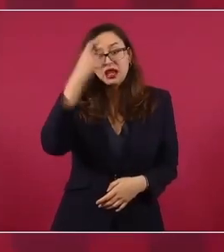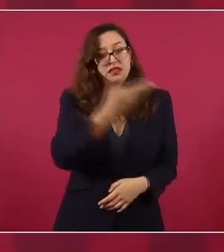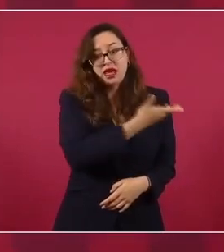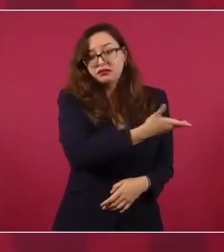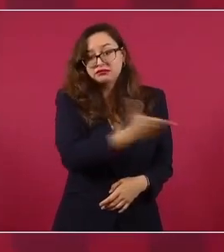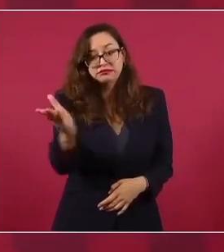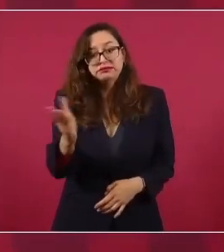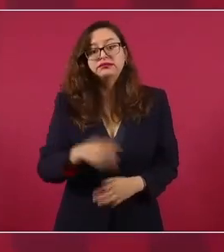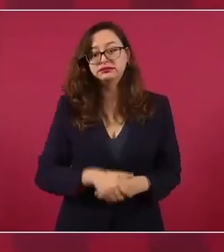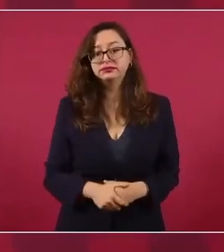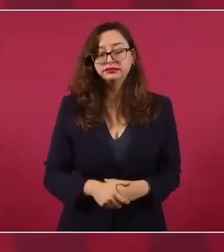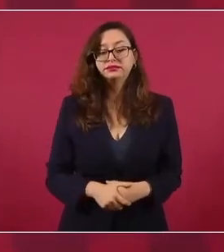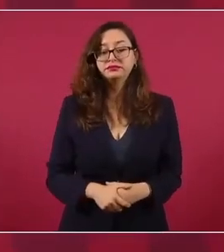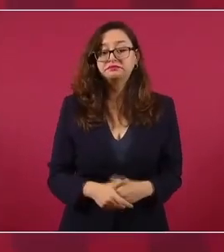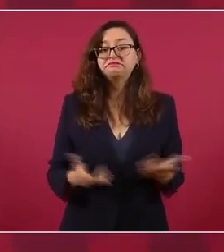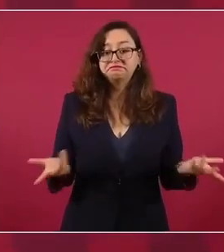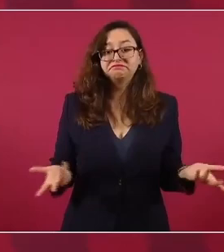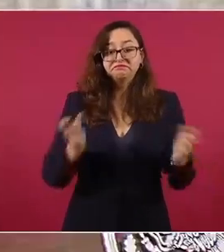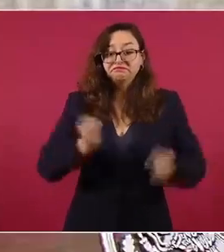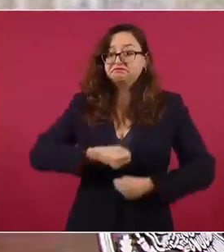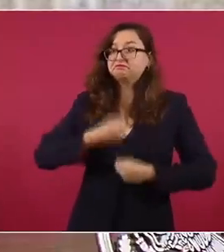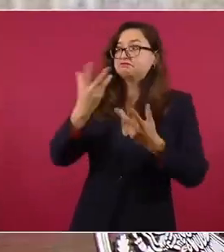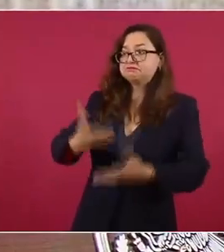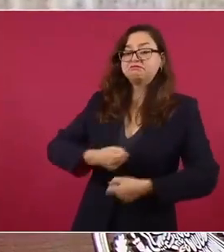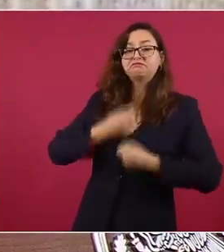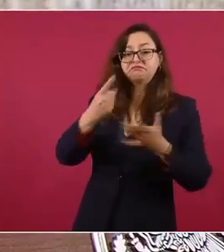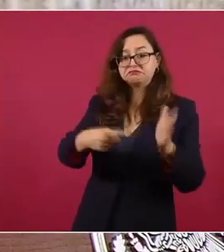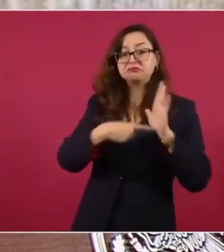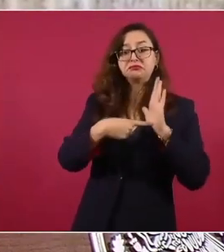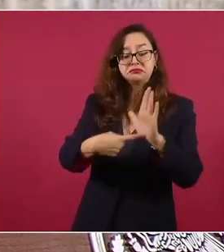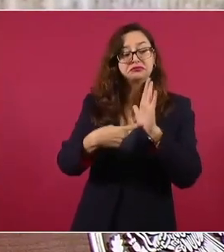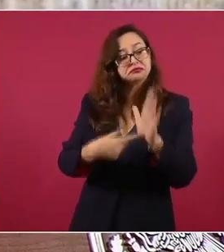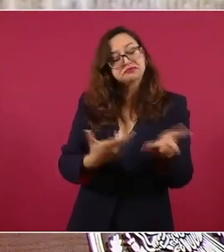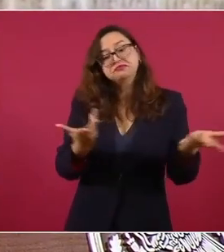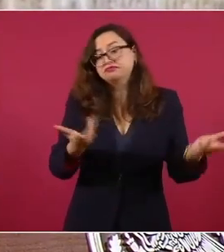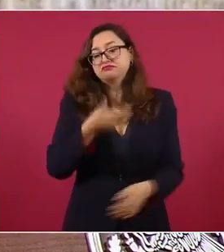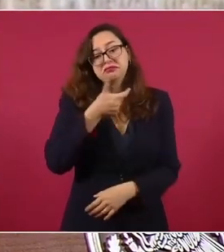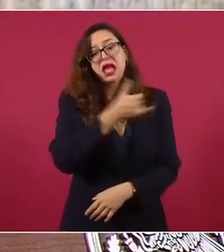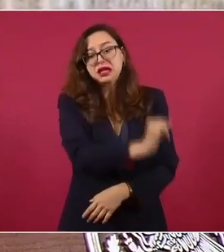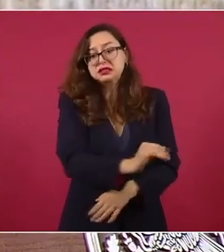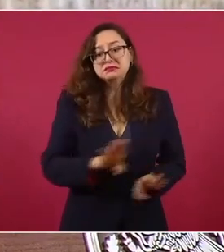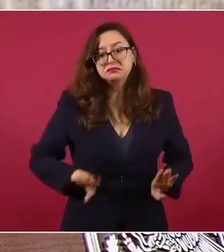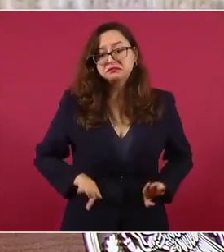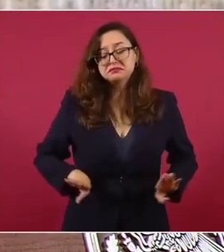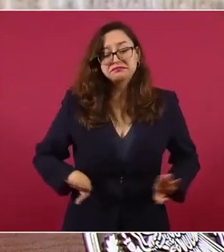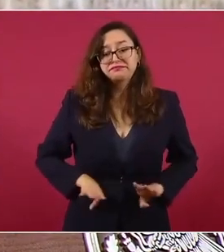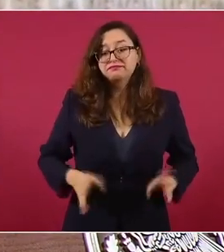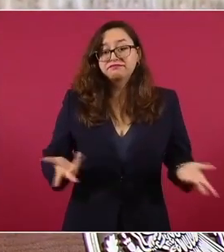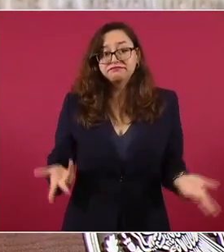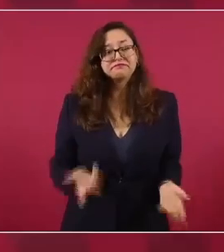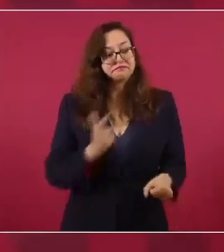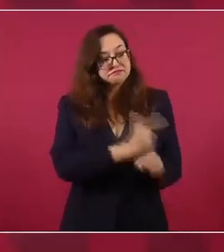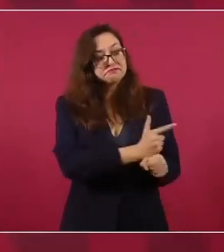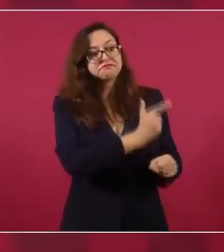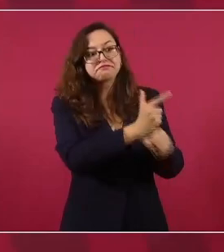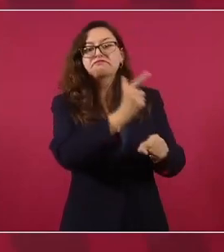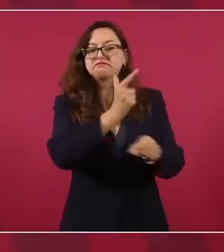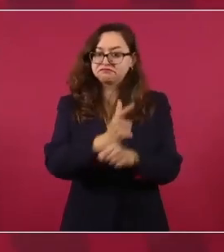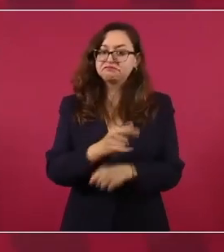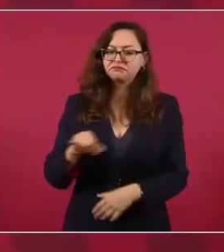todo lo que salió y muchas más, muchas otras cosas. Entonces, es muy interesante el